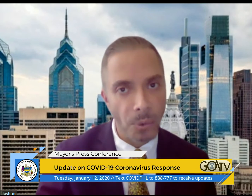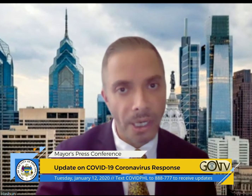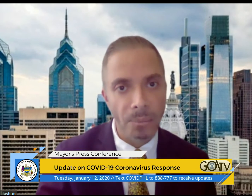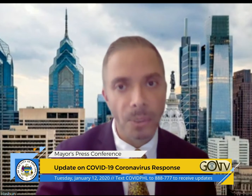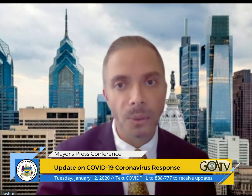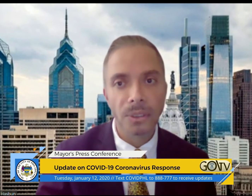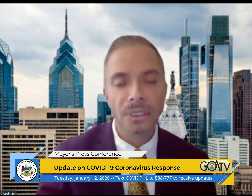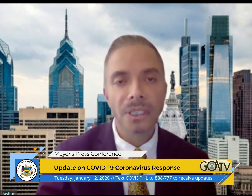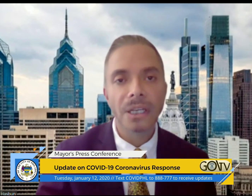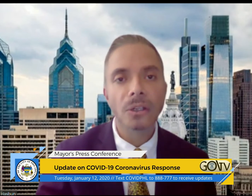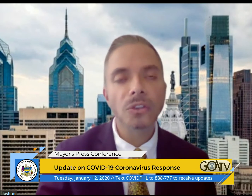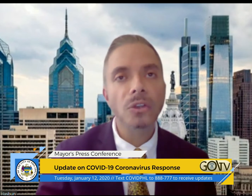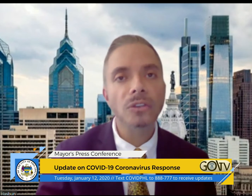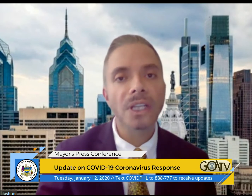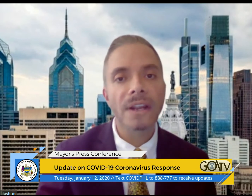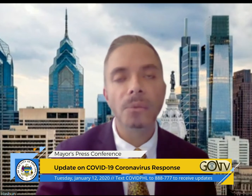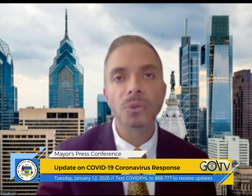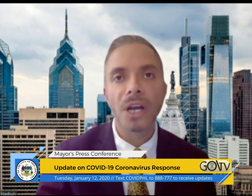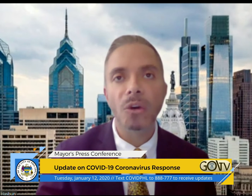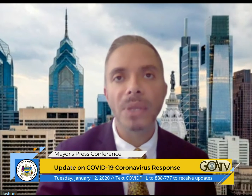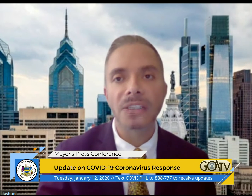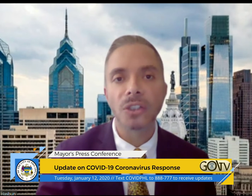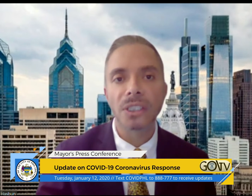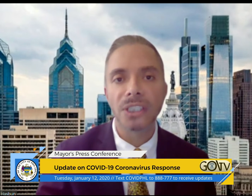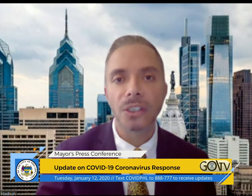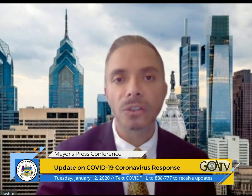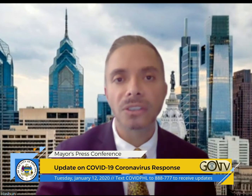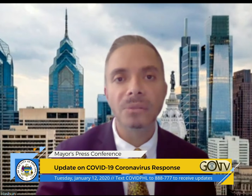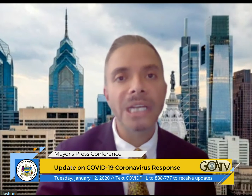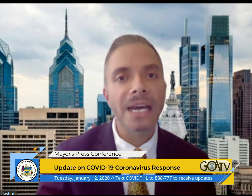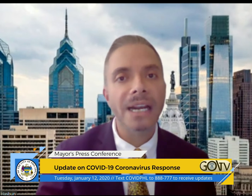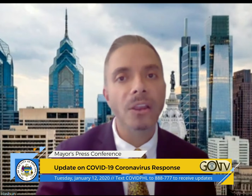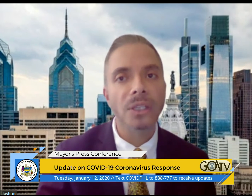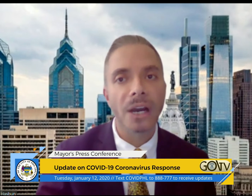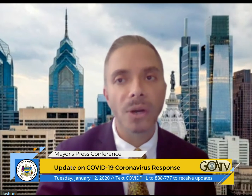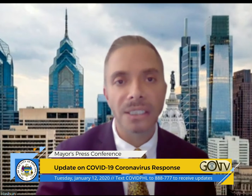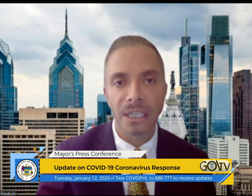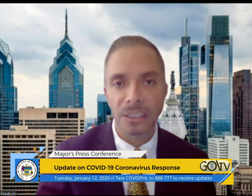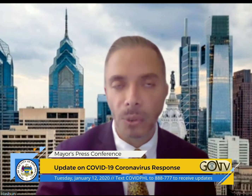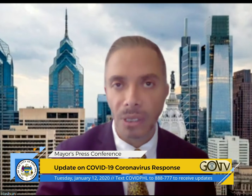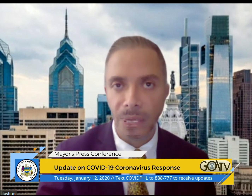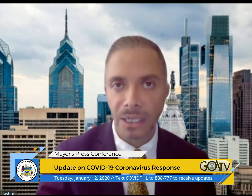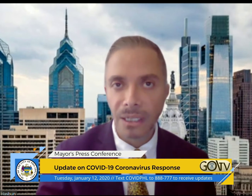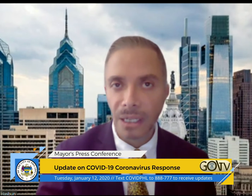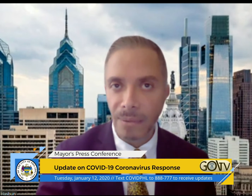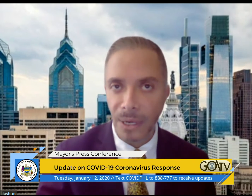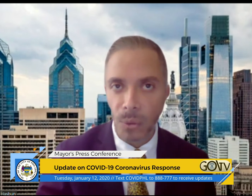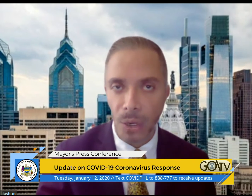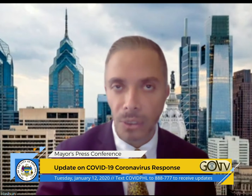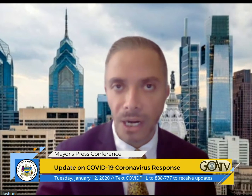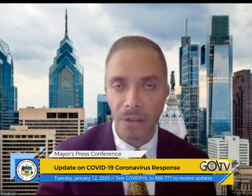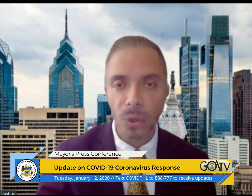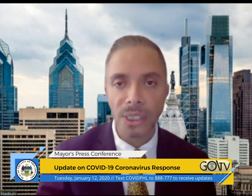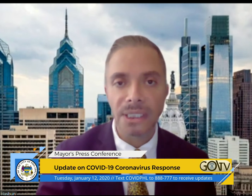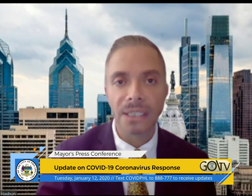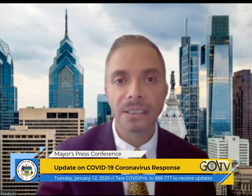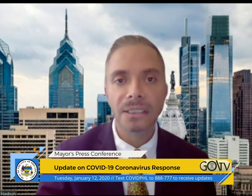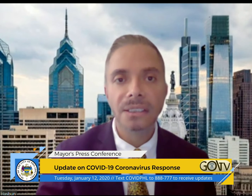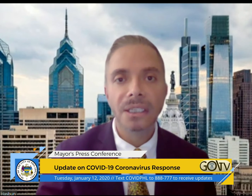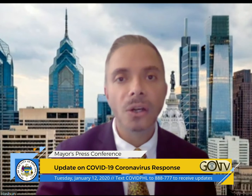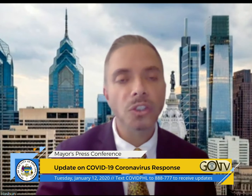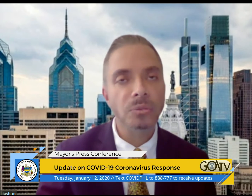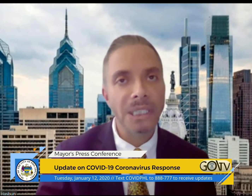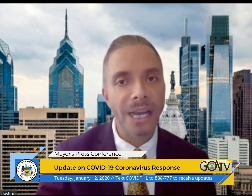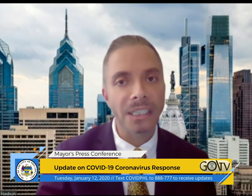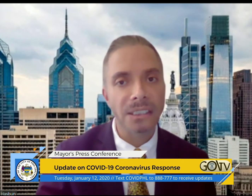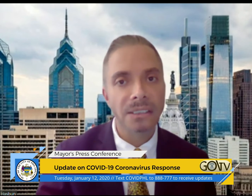la vacuna, dónde conseguirla, por ejemplo. Nosotros tendremos una combinación de sitios, similar a donde ahora está disponible la